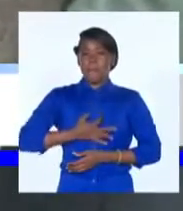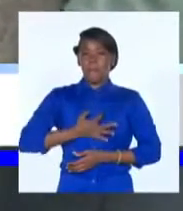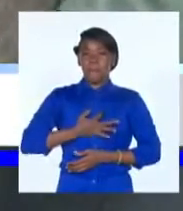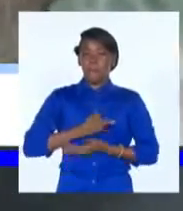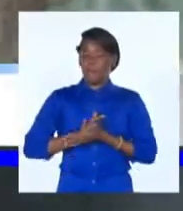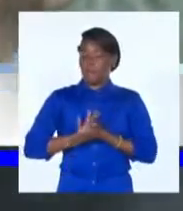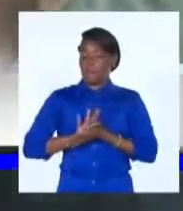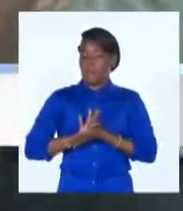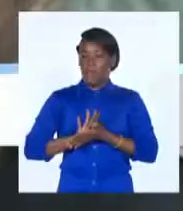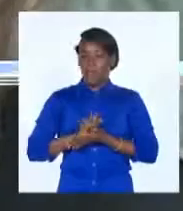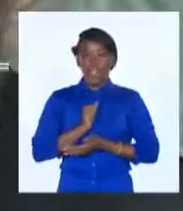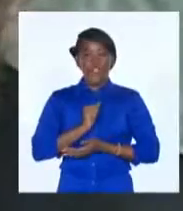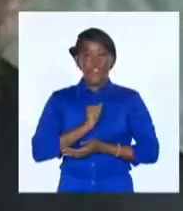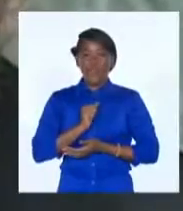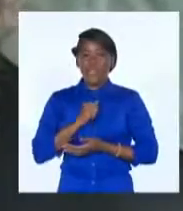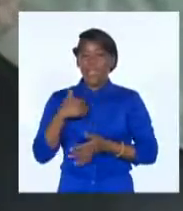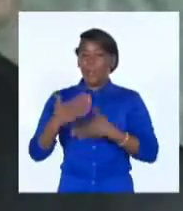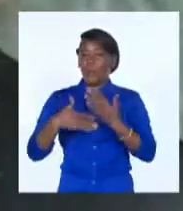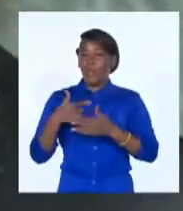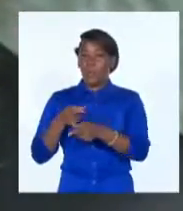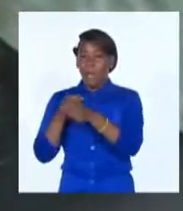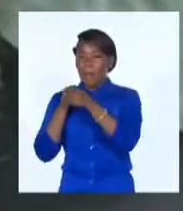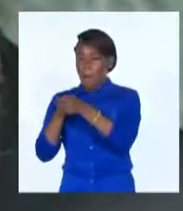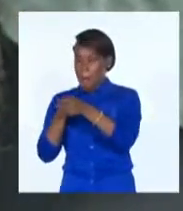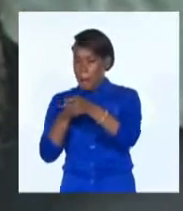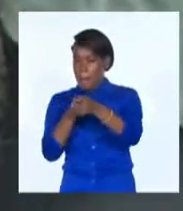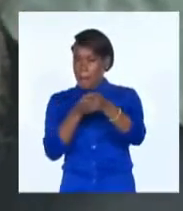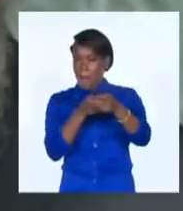sin armas nucleares,